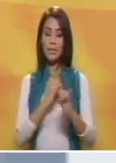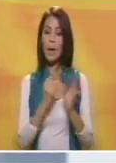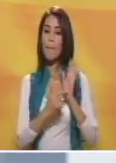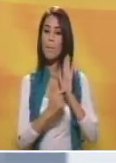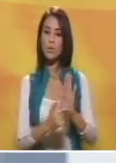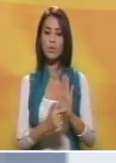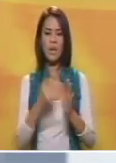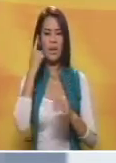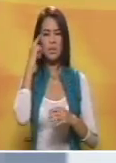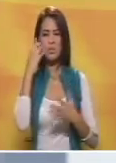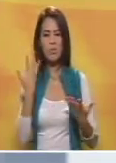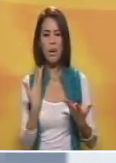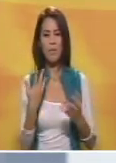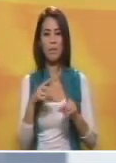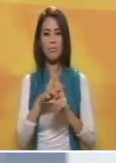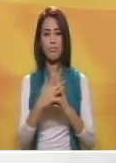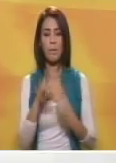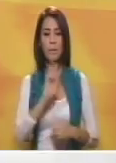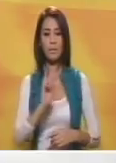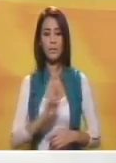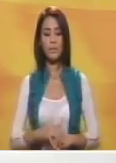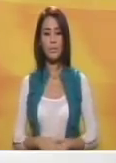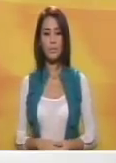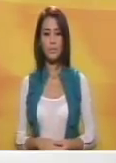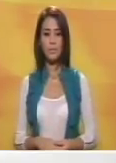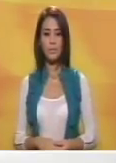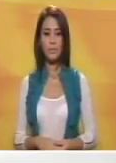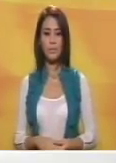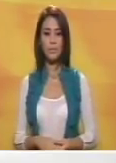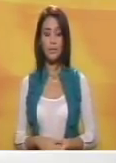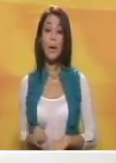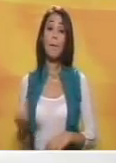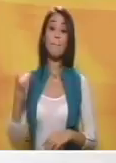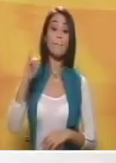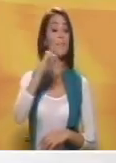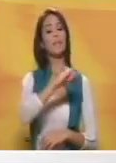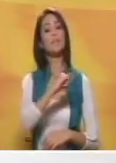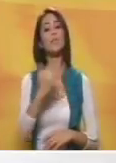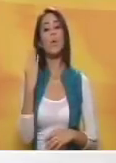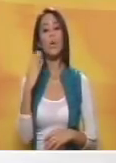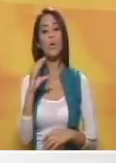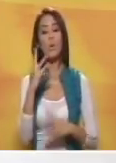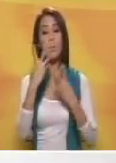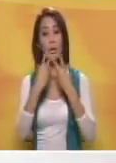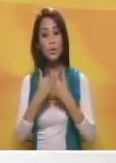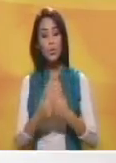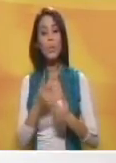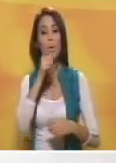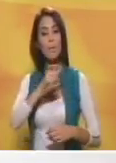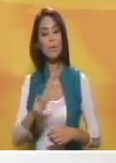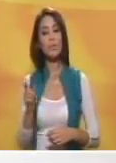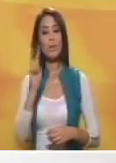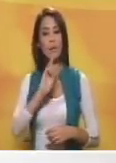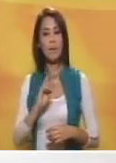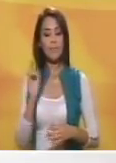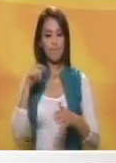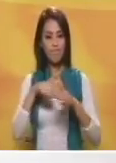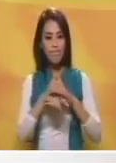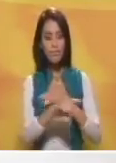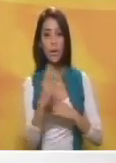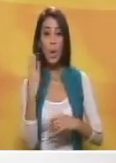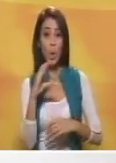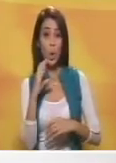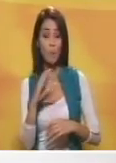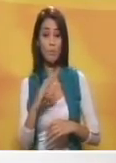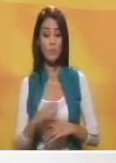profunda ignorancia sobre Venezuela. Migración Colombia informó que el número de ciudadanos venezolanos que ingresan a diario a territorio de